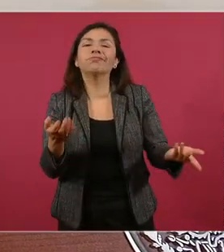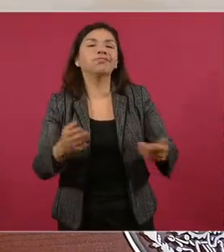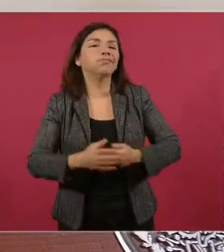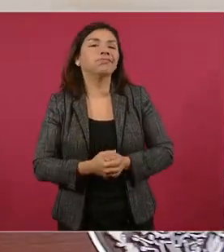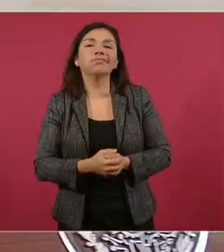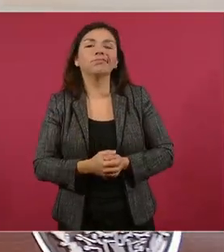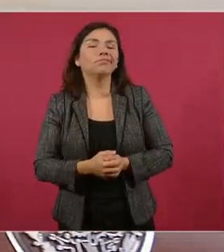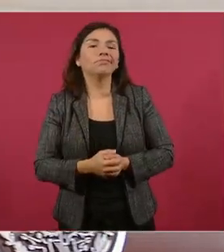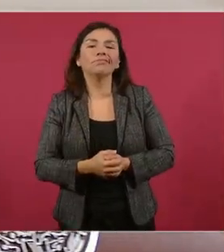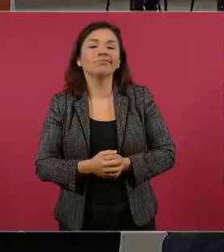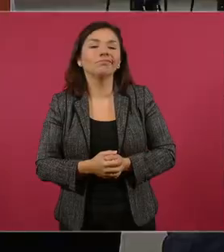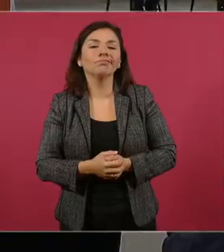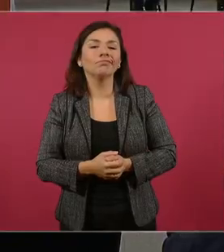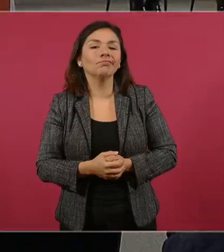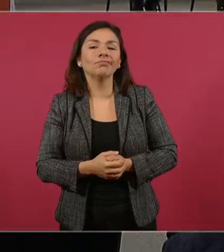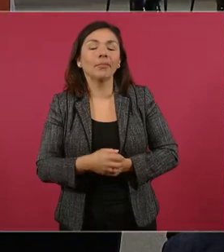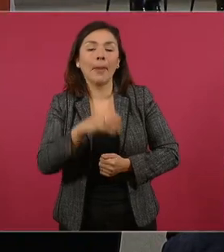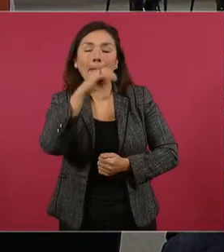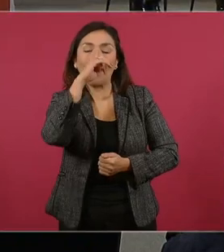de